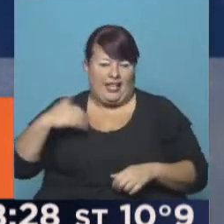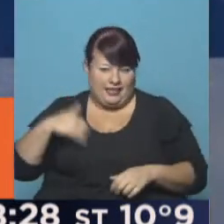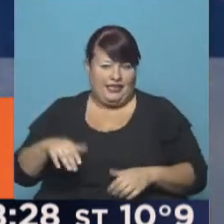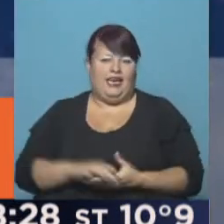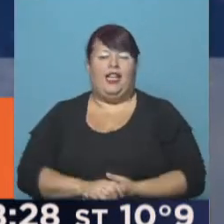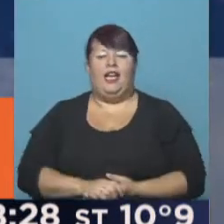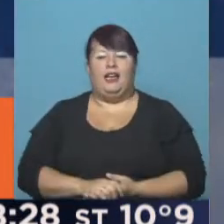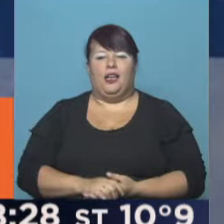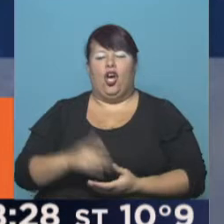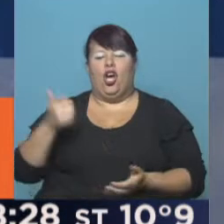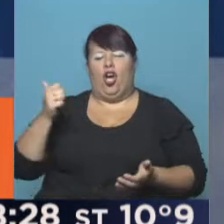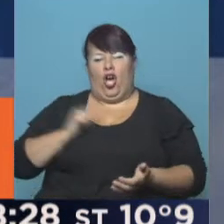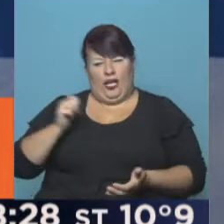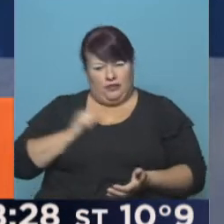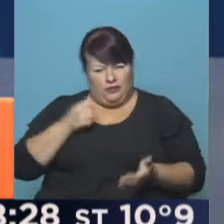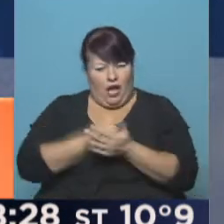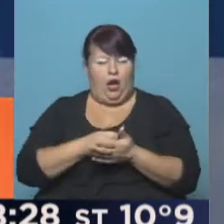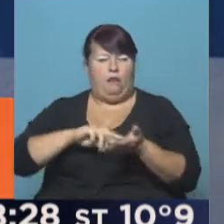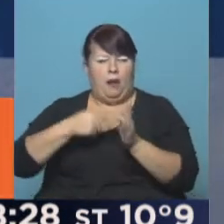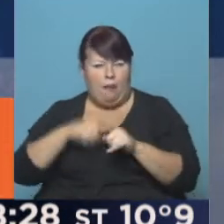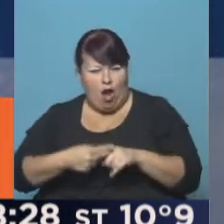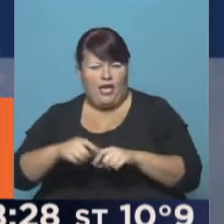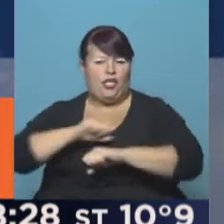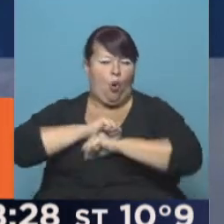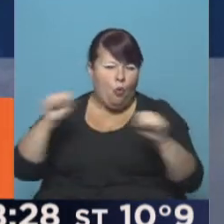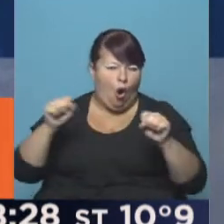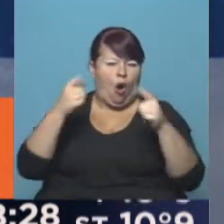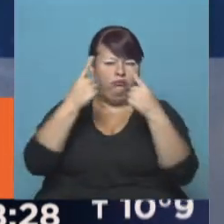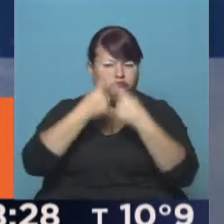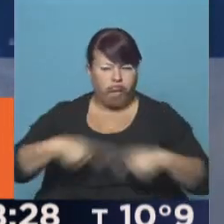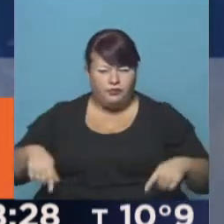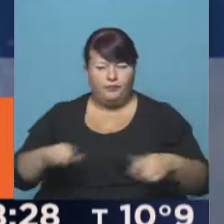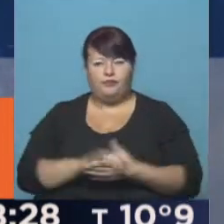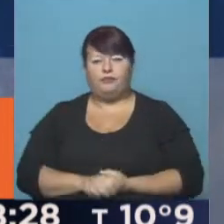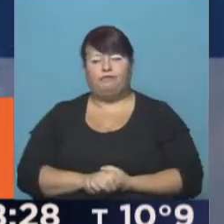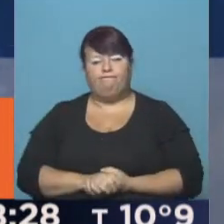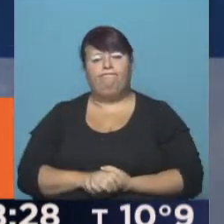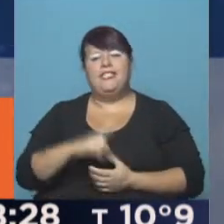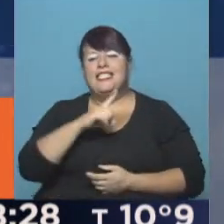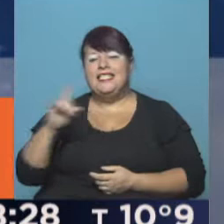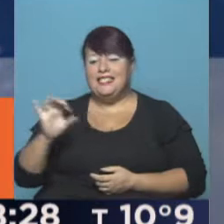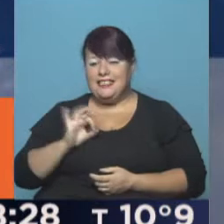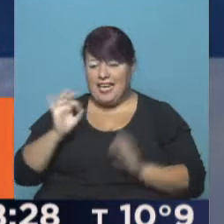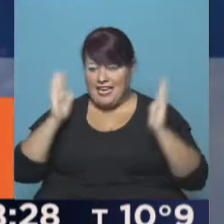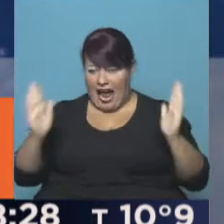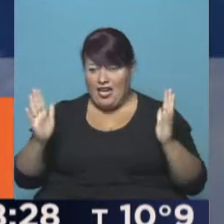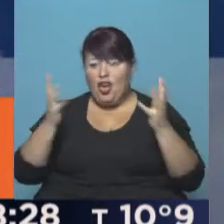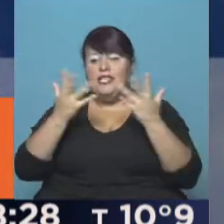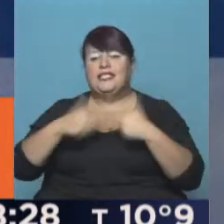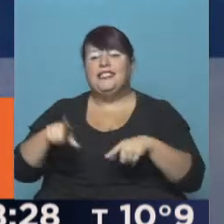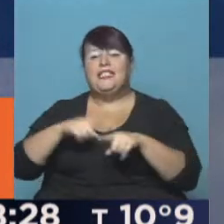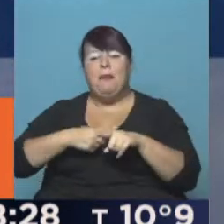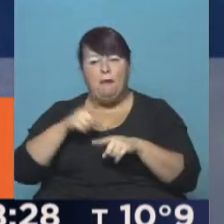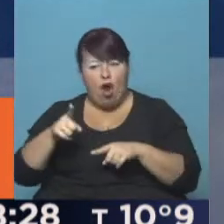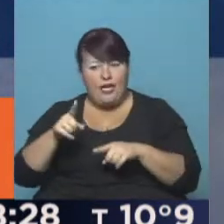través de golpes de Estado, tensiones políticas, bombardeos. Vivimos un siglo donde el sistema